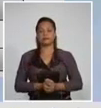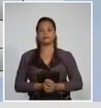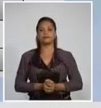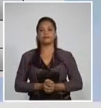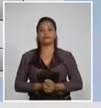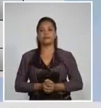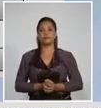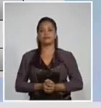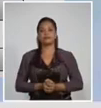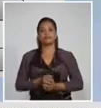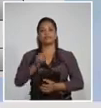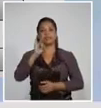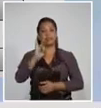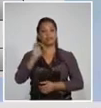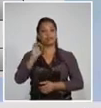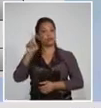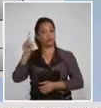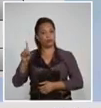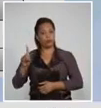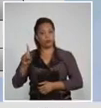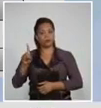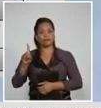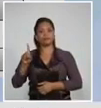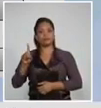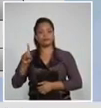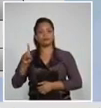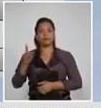Estamos hablando de un